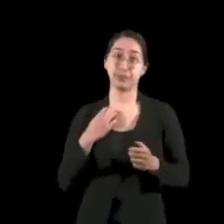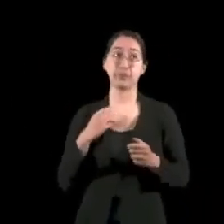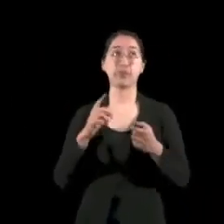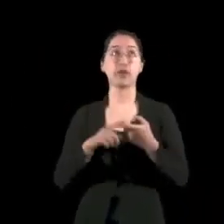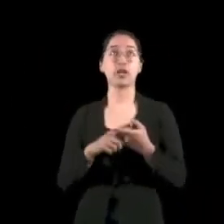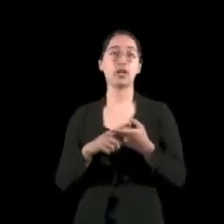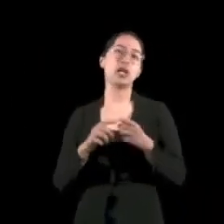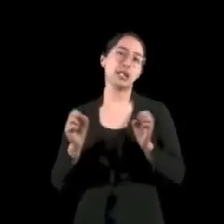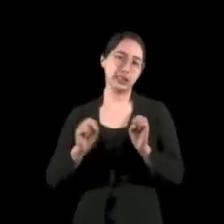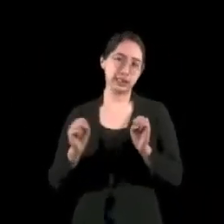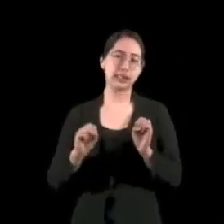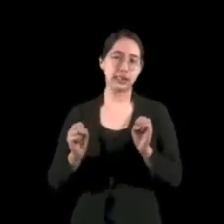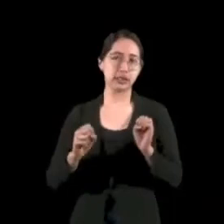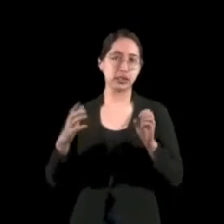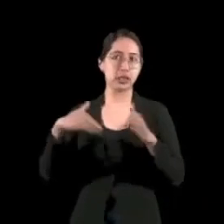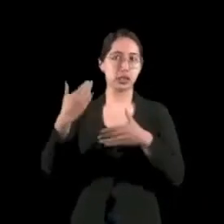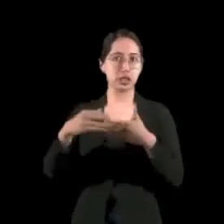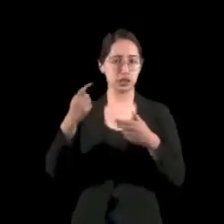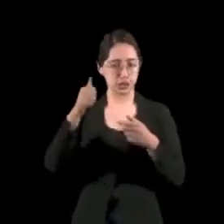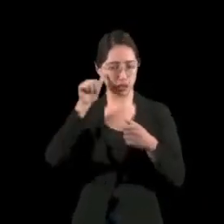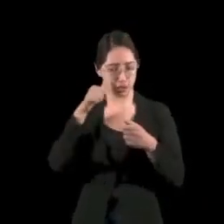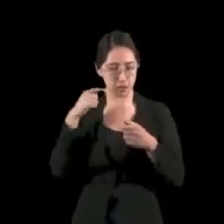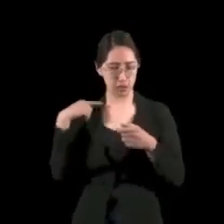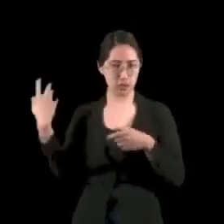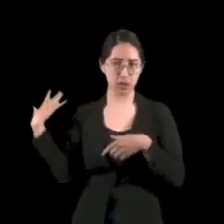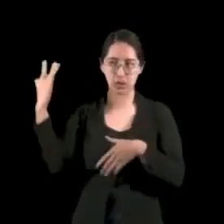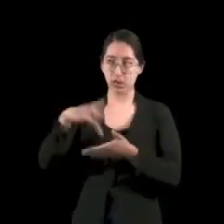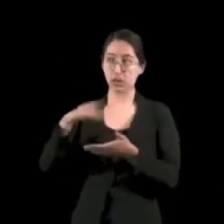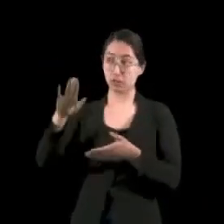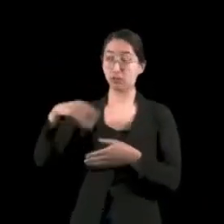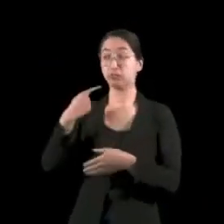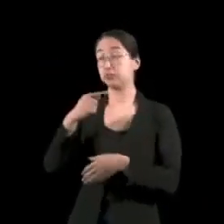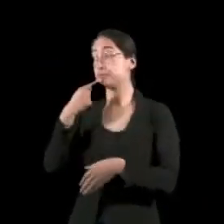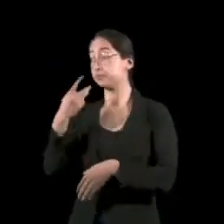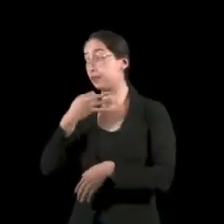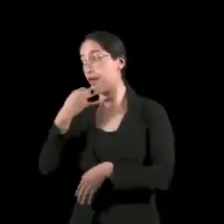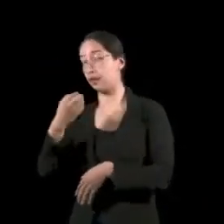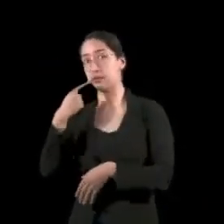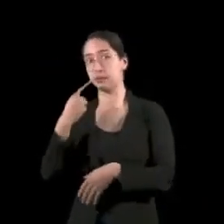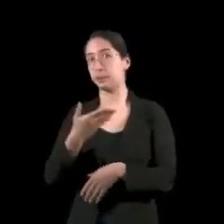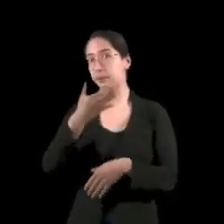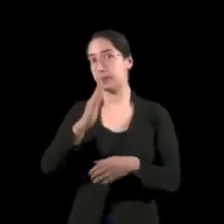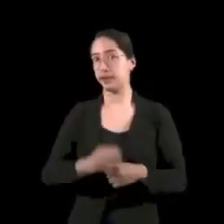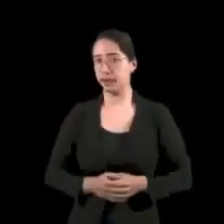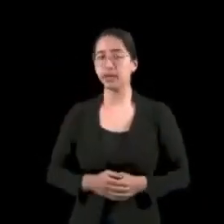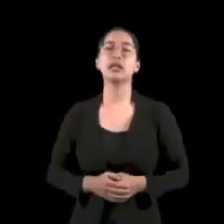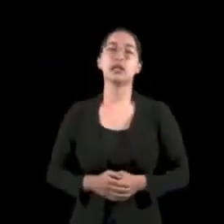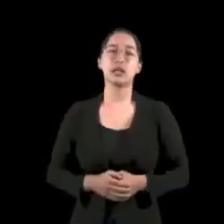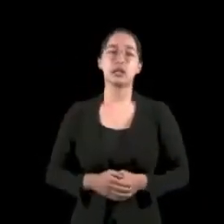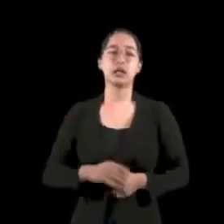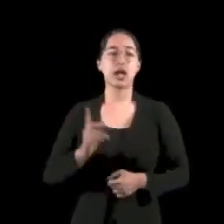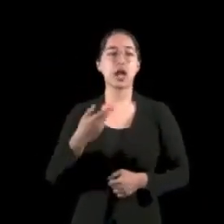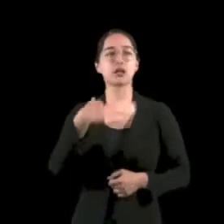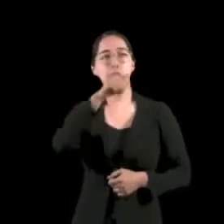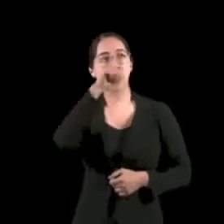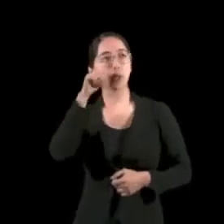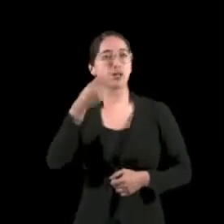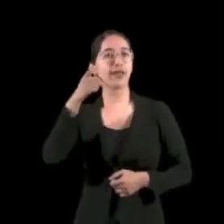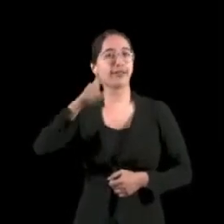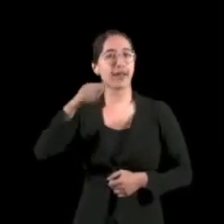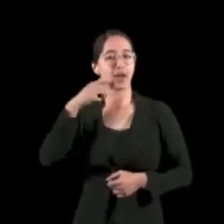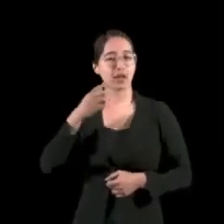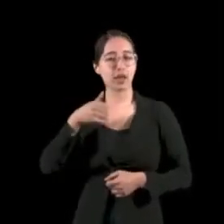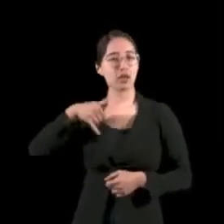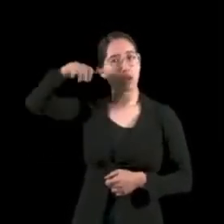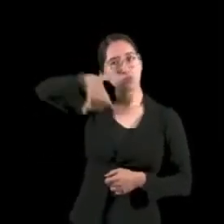así, no se sabía el detalle. Cuando llegamos nosotros lo encontramos. Dijimos, no, este hombre está completamente desviado. Y pues